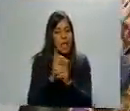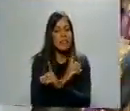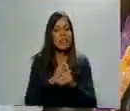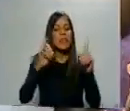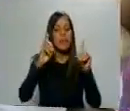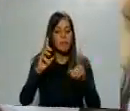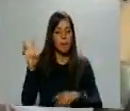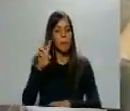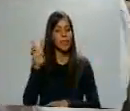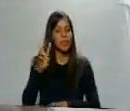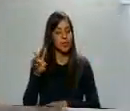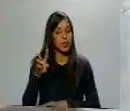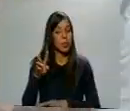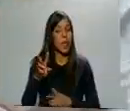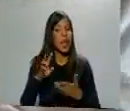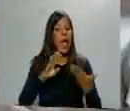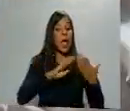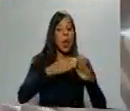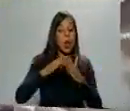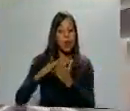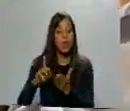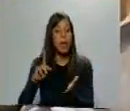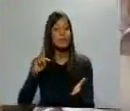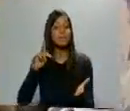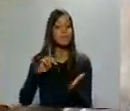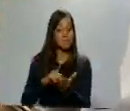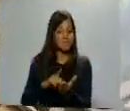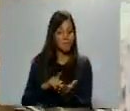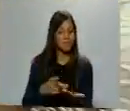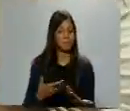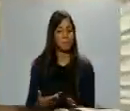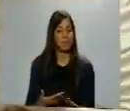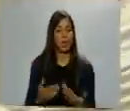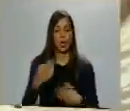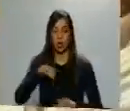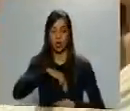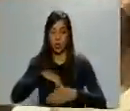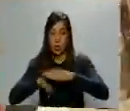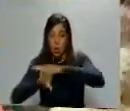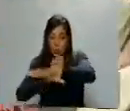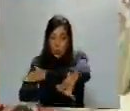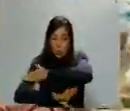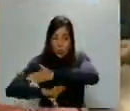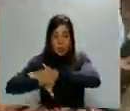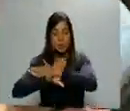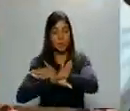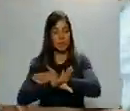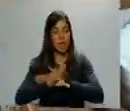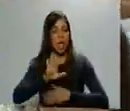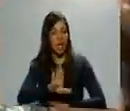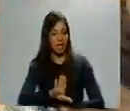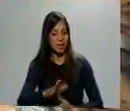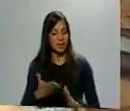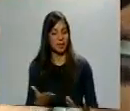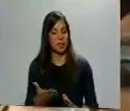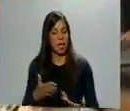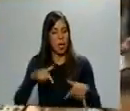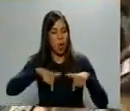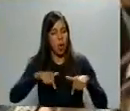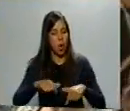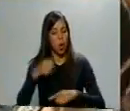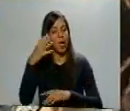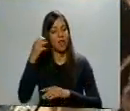es participativa y protagónica, y eso tenemos que blindarlo y protegerlo. Y eso es lo que justifica que hoy la